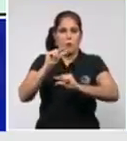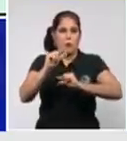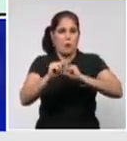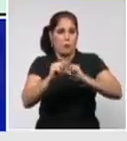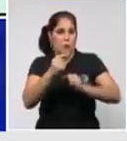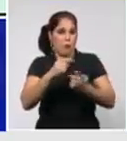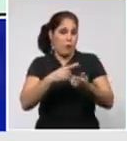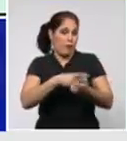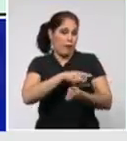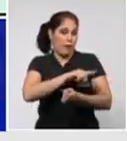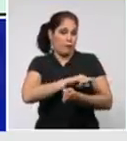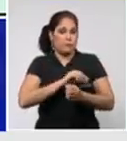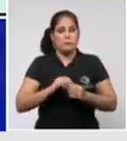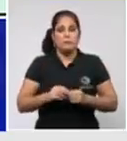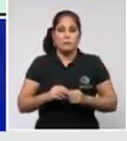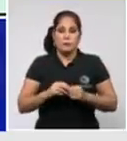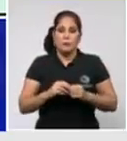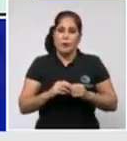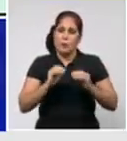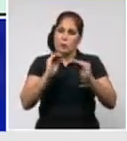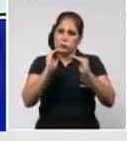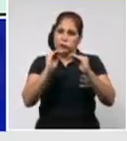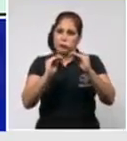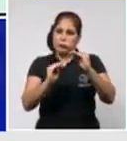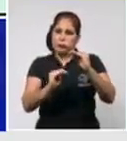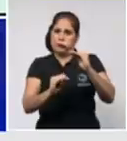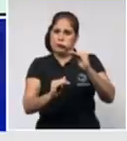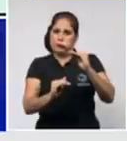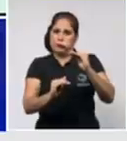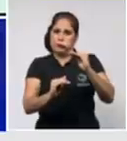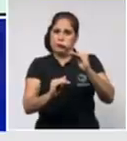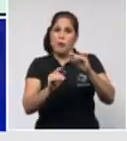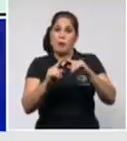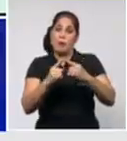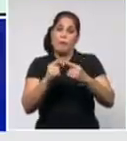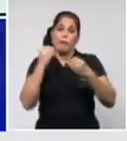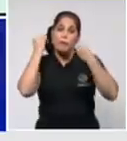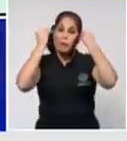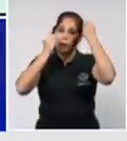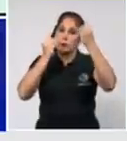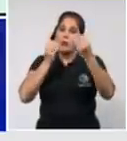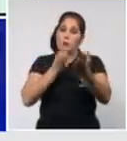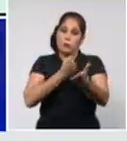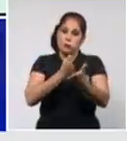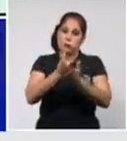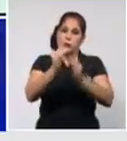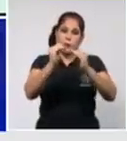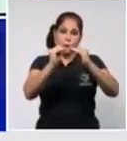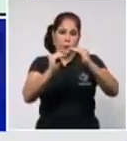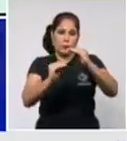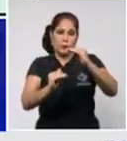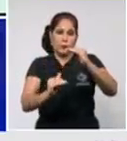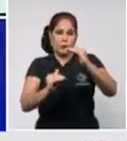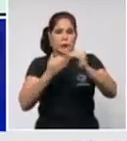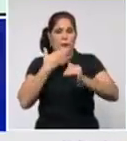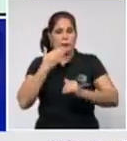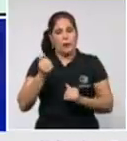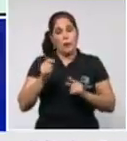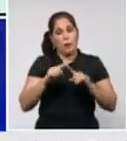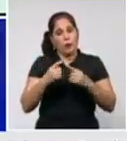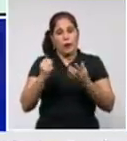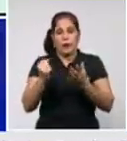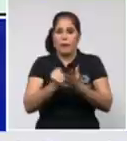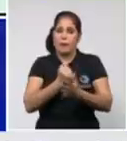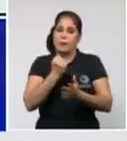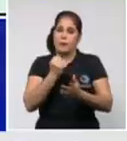últimos días una disminución que esperamos se mantenga con esta evolución. Porque lamentablemente